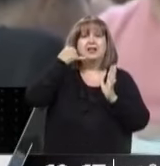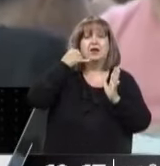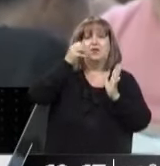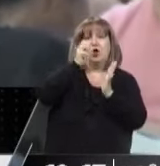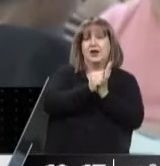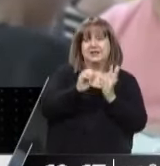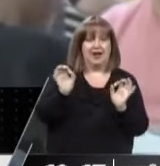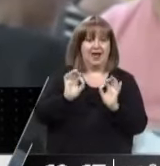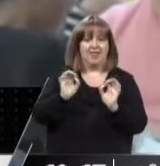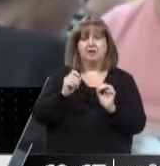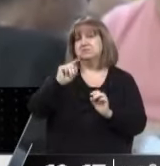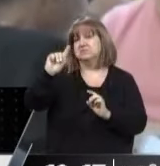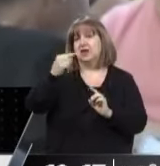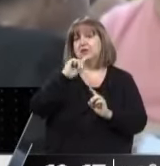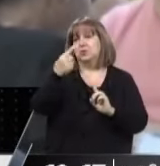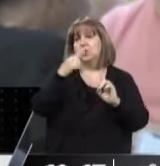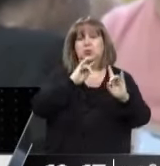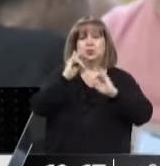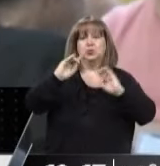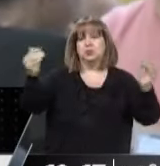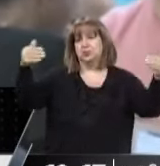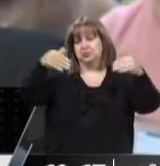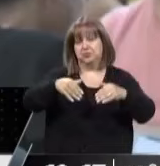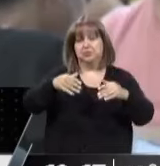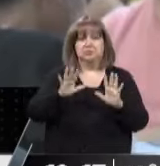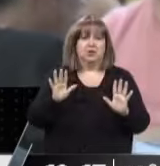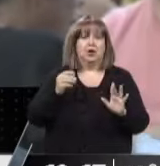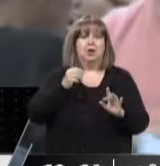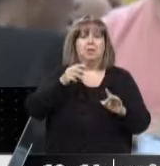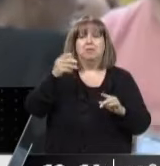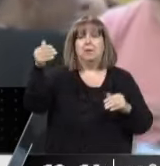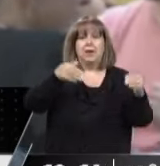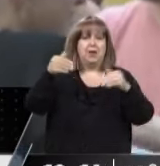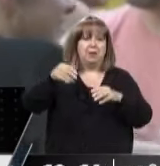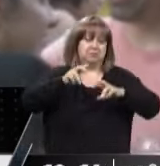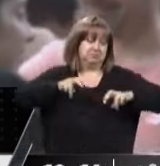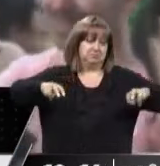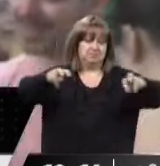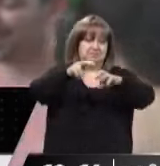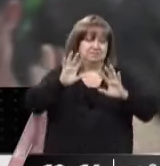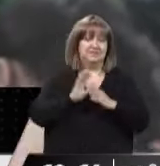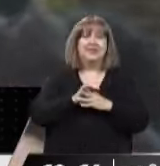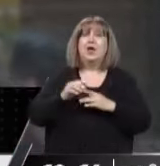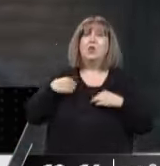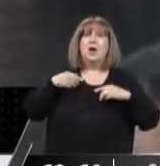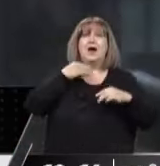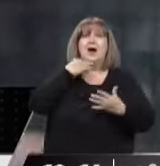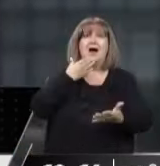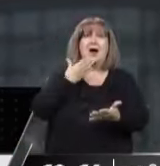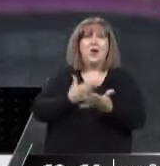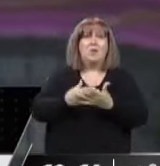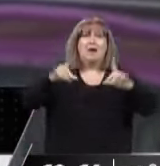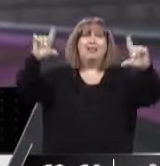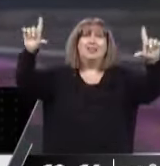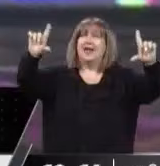bueno, esperamos una gran multitud ese día. Bueno, veo que la pantalla es gigante y de acá se va a poder ver muy bien el